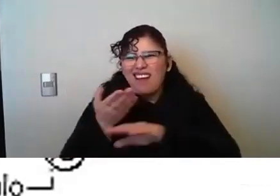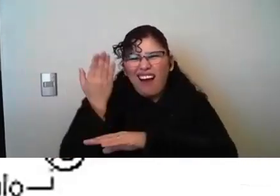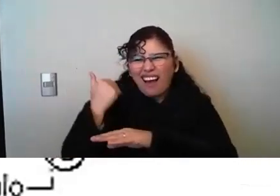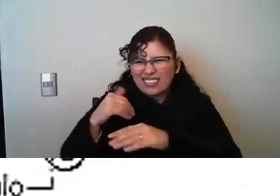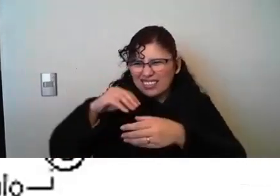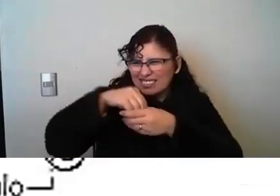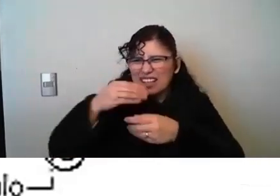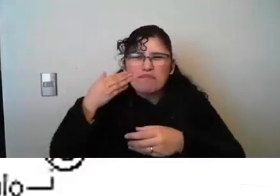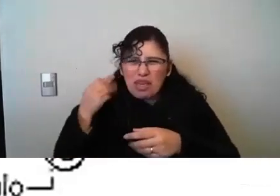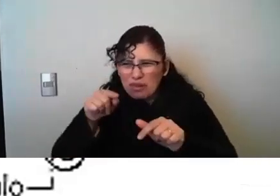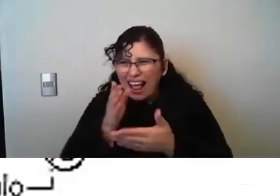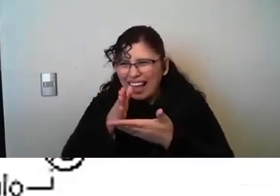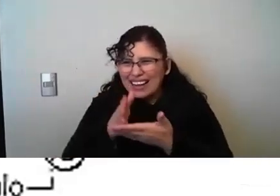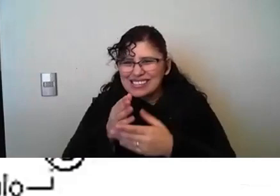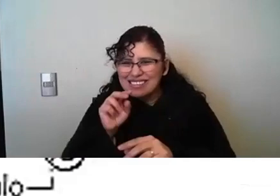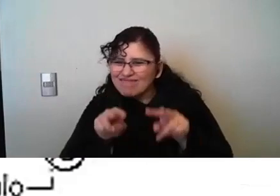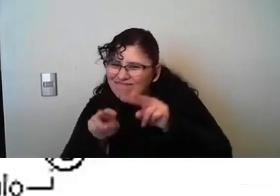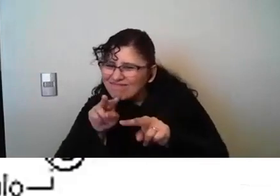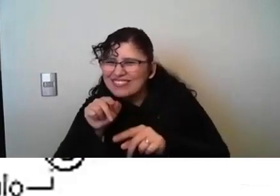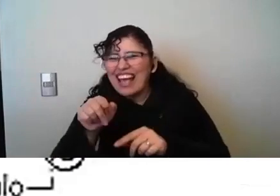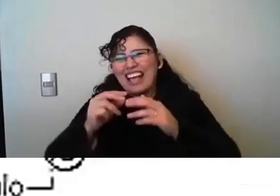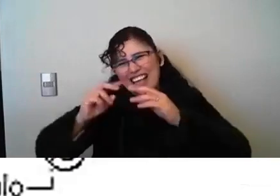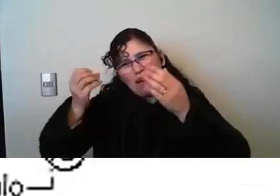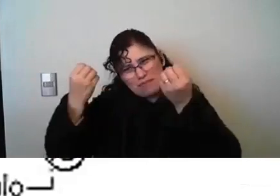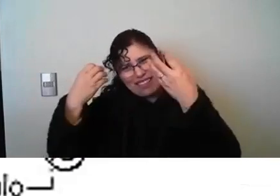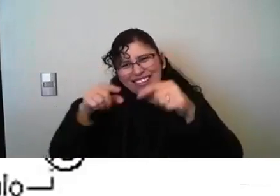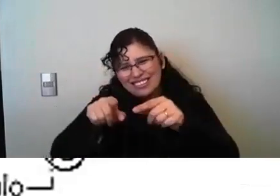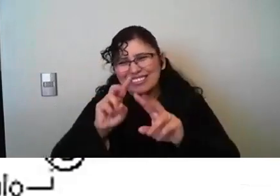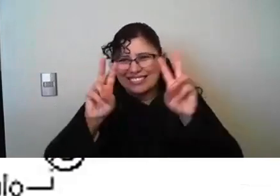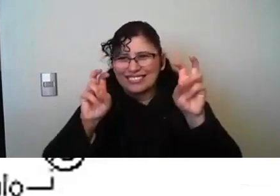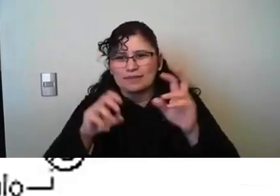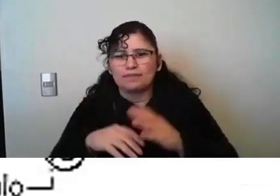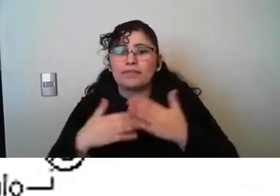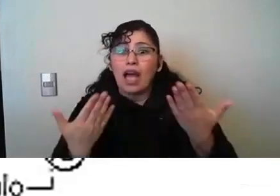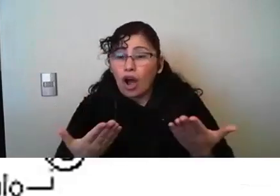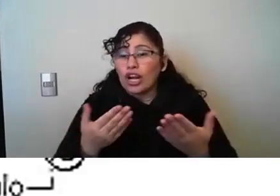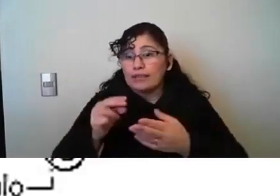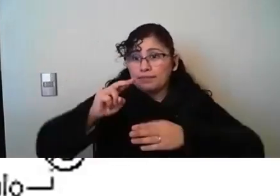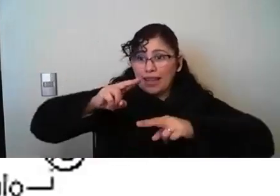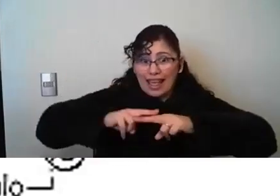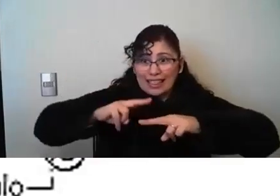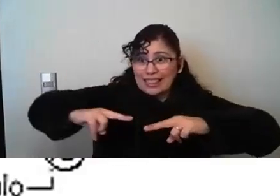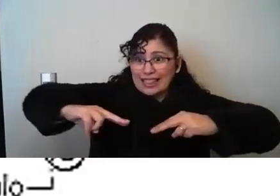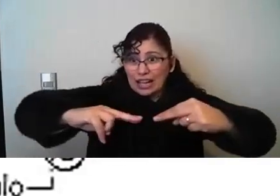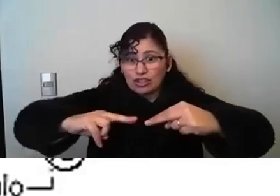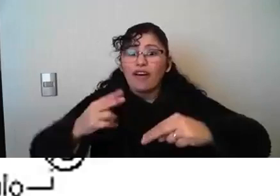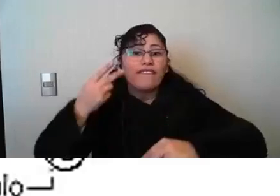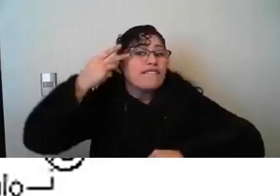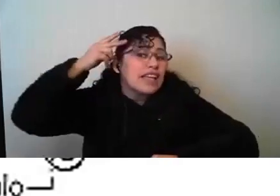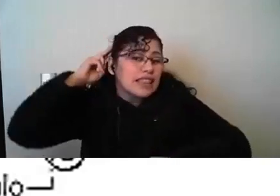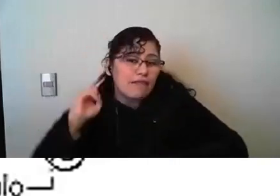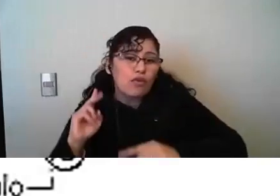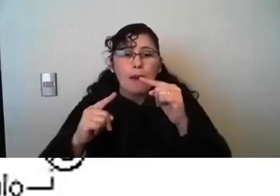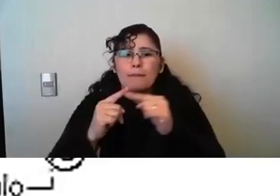Y ustedes recuerden que los tractos vestíbulo-espinales viajaban o descendían por el